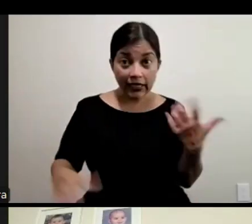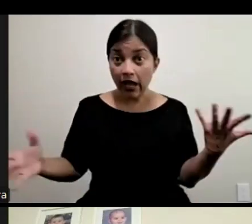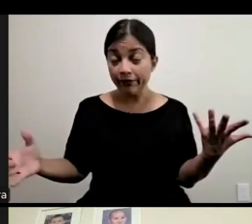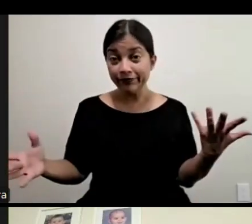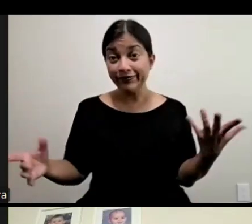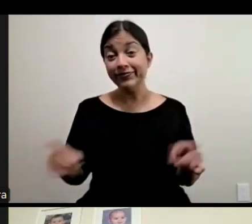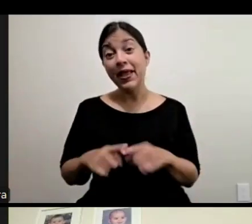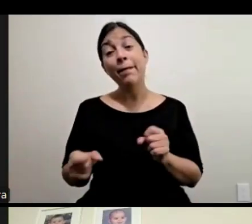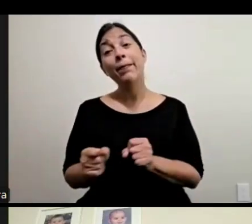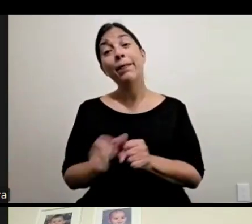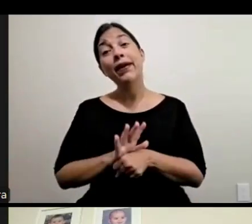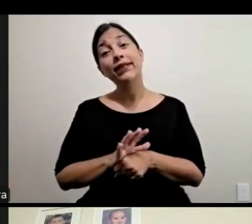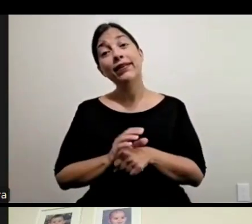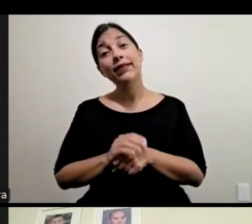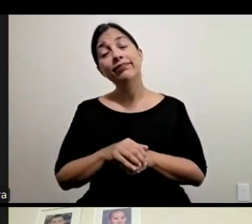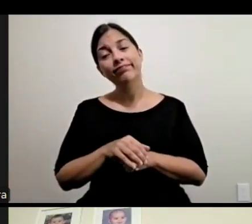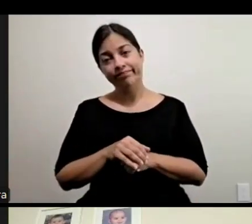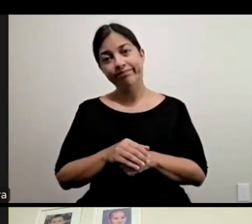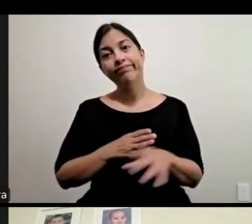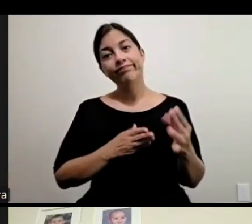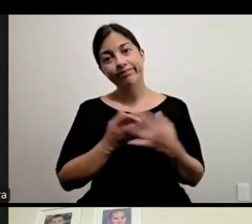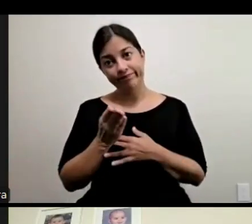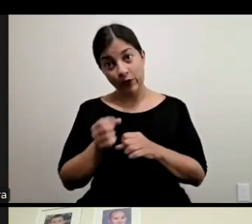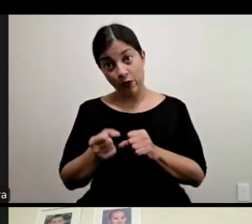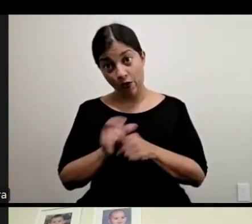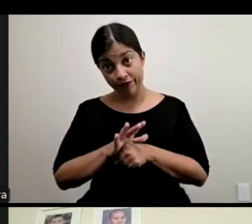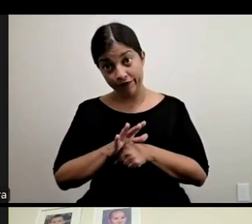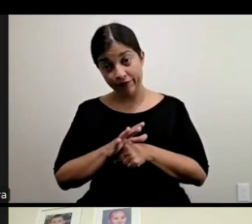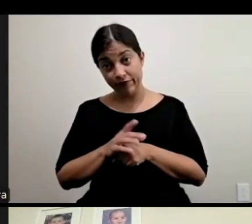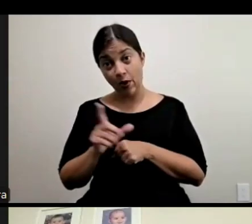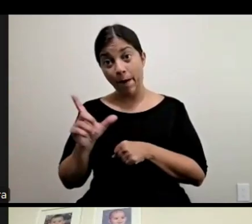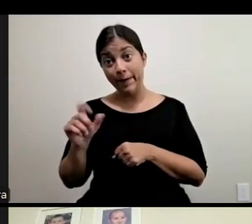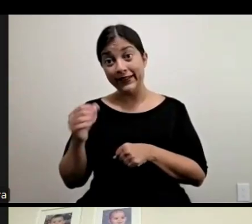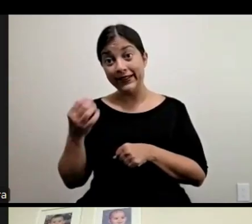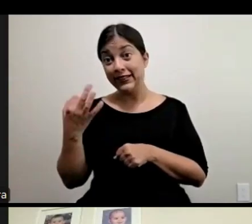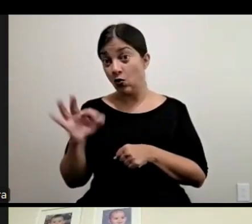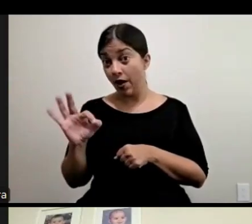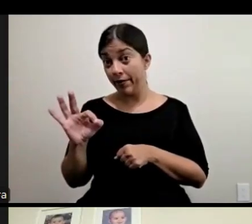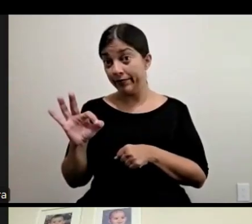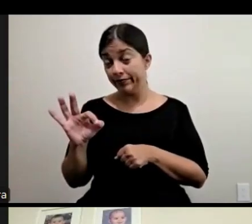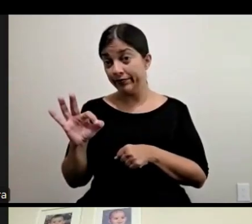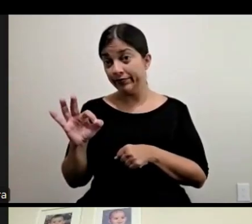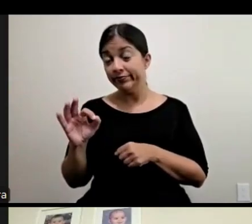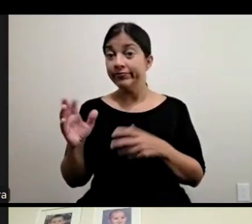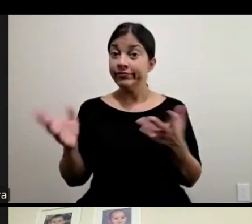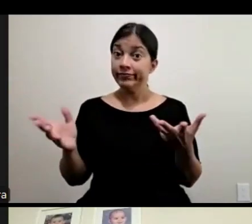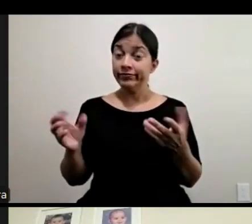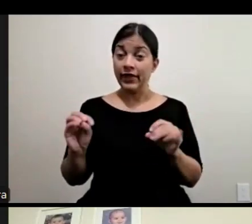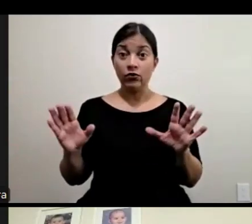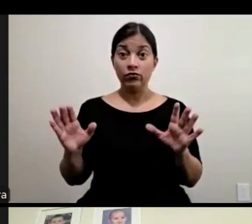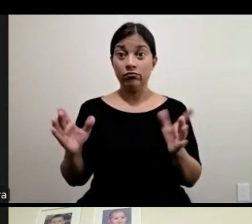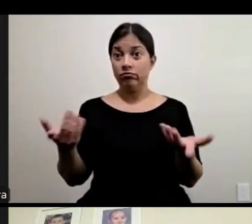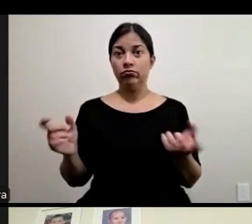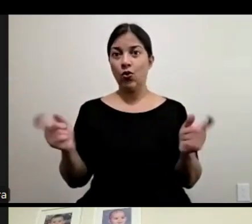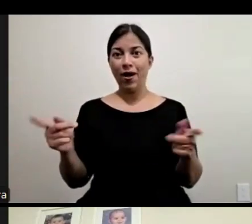pandemia, a través de la pandemia, en el 2019, pues obviamente todas estas